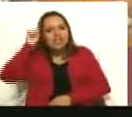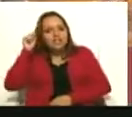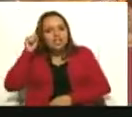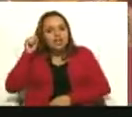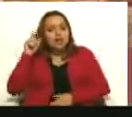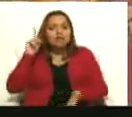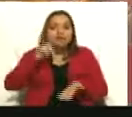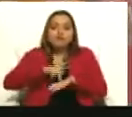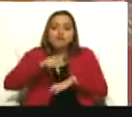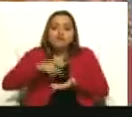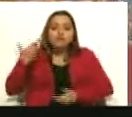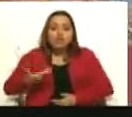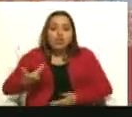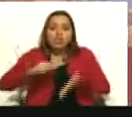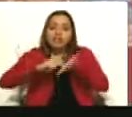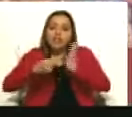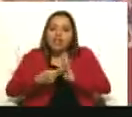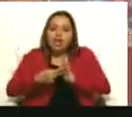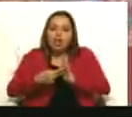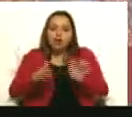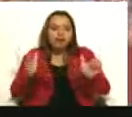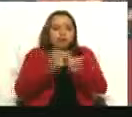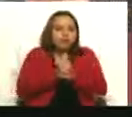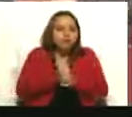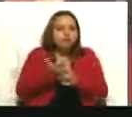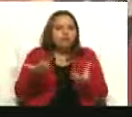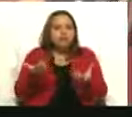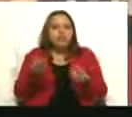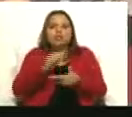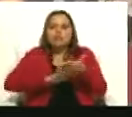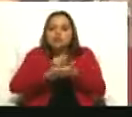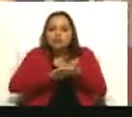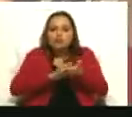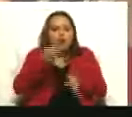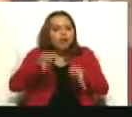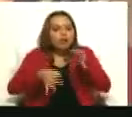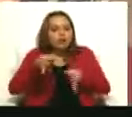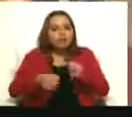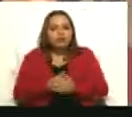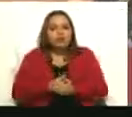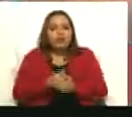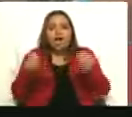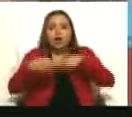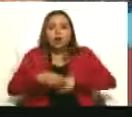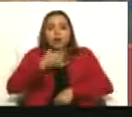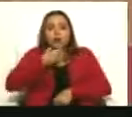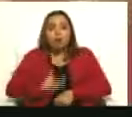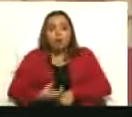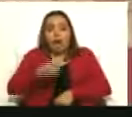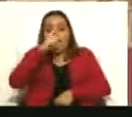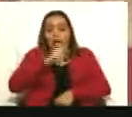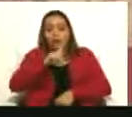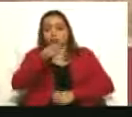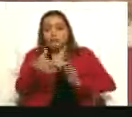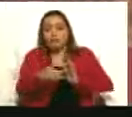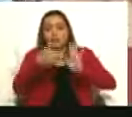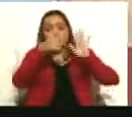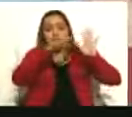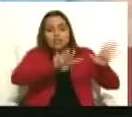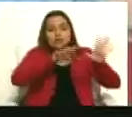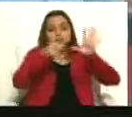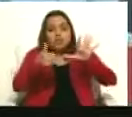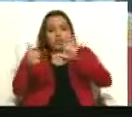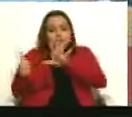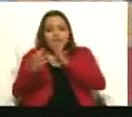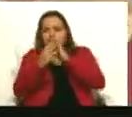papel, el significado, el alcance, el objeto, la naturaleza jurídica del Acuerdo de Ginebra de 1966. Porque dentro de